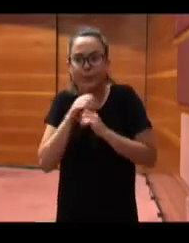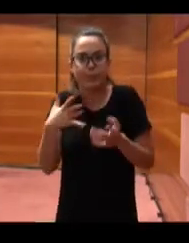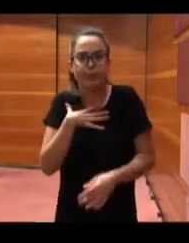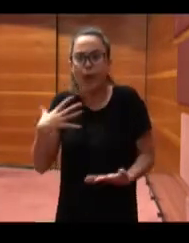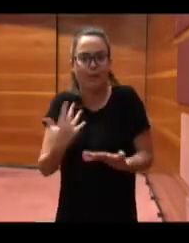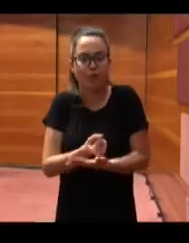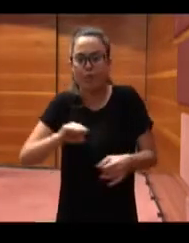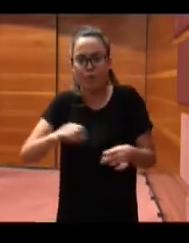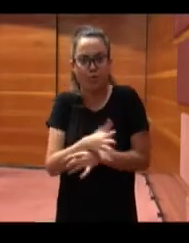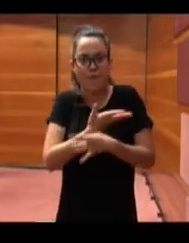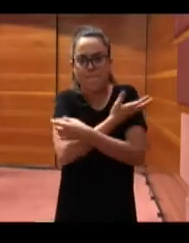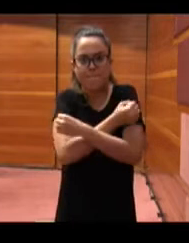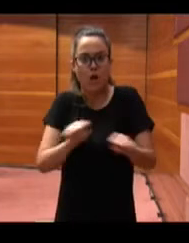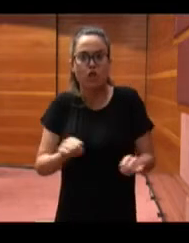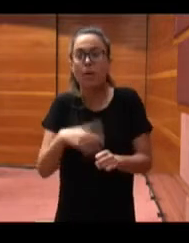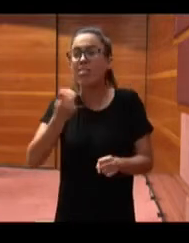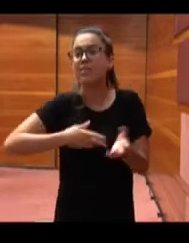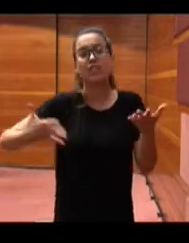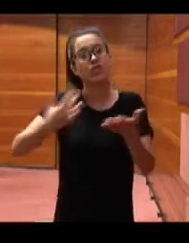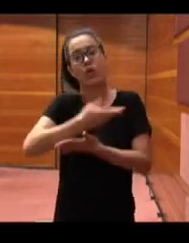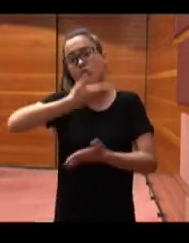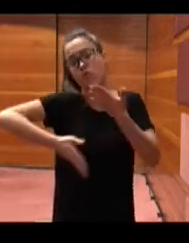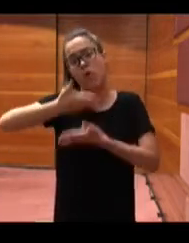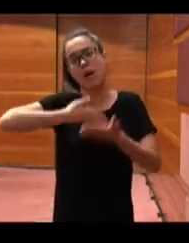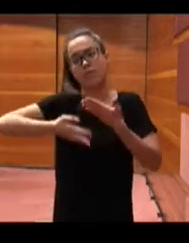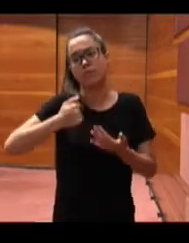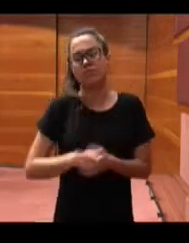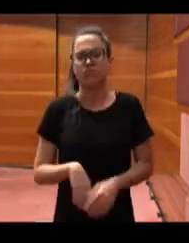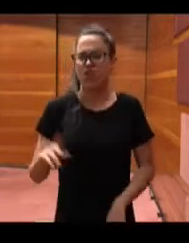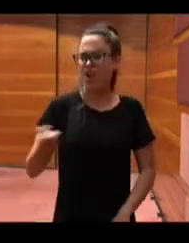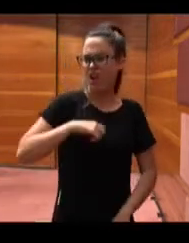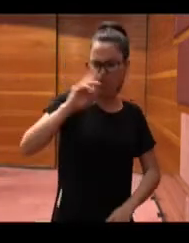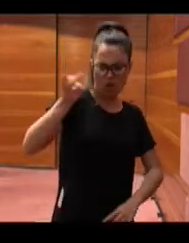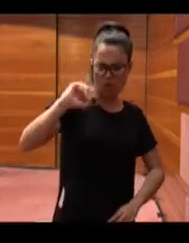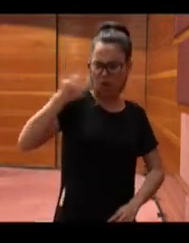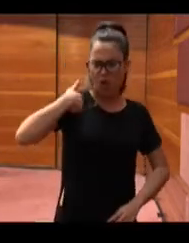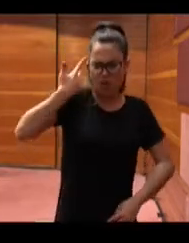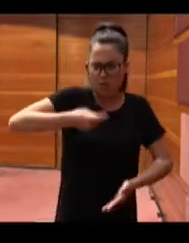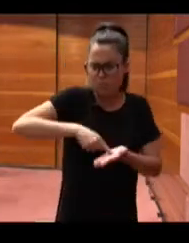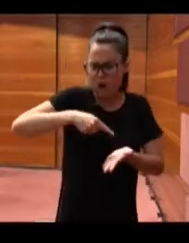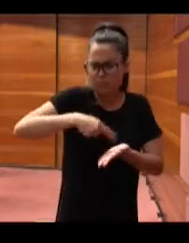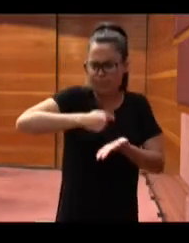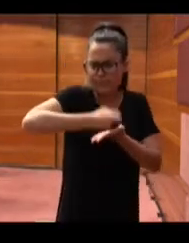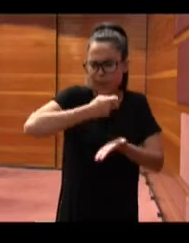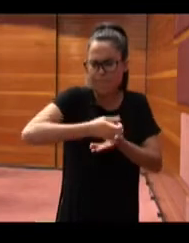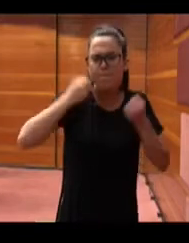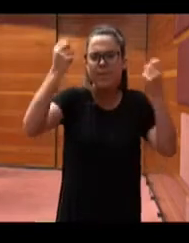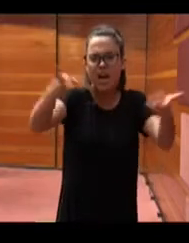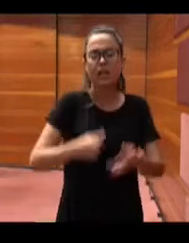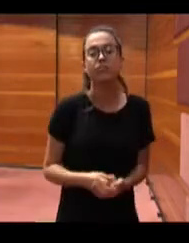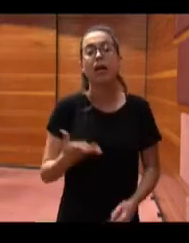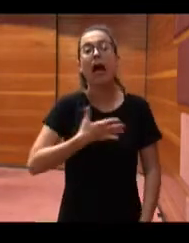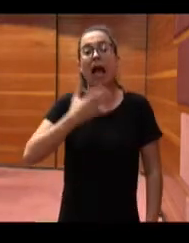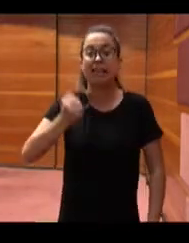van a pasar 4 días, no puedes andar con la nieve, vamos a colaborar todos. Las narices, ¿para qué pago impuestos? El alcalde, si hubiera sido